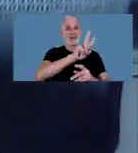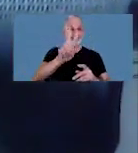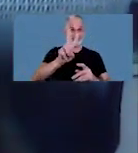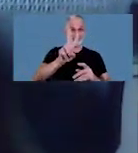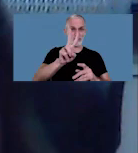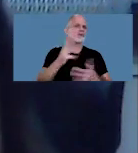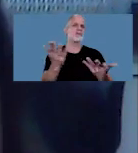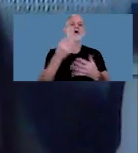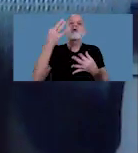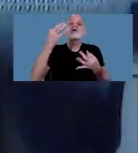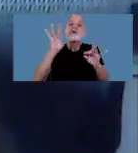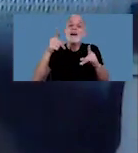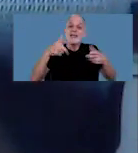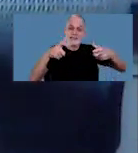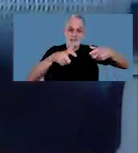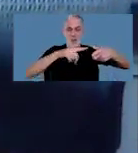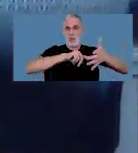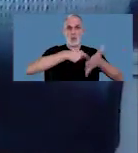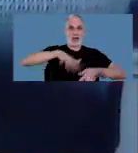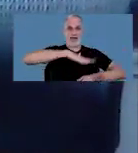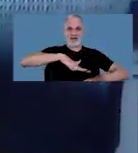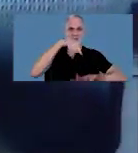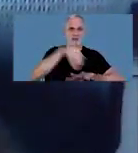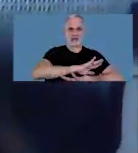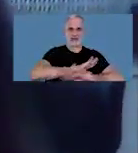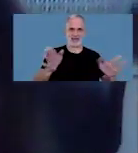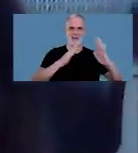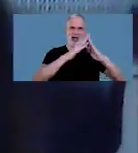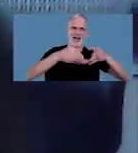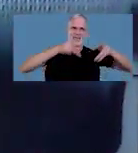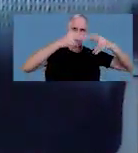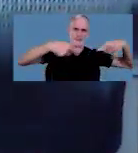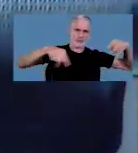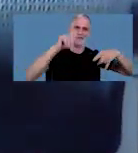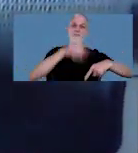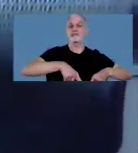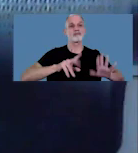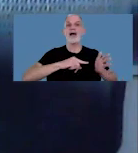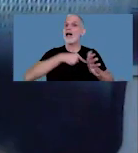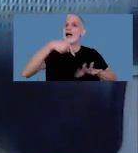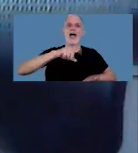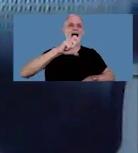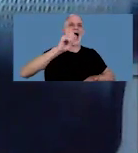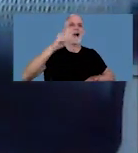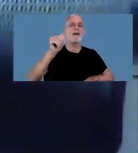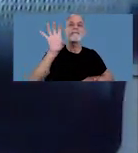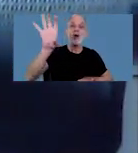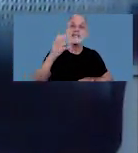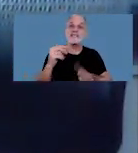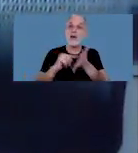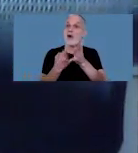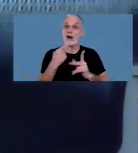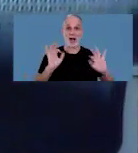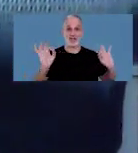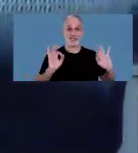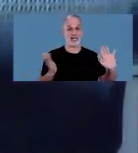es únicamente para inmuebles situados en Cava. No dice nada de la provincia de Buenos Aires, o